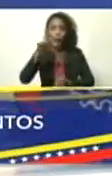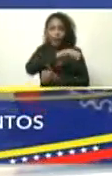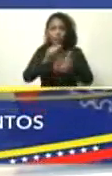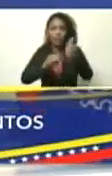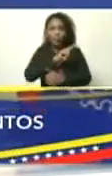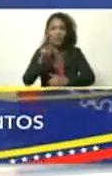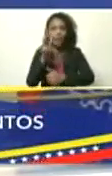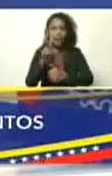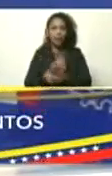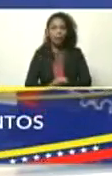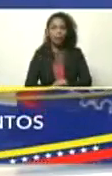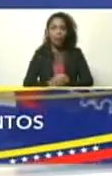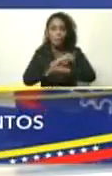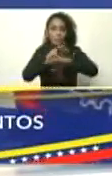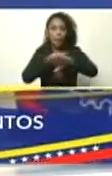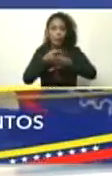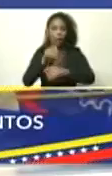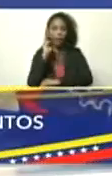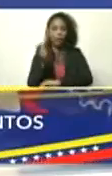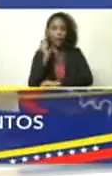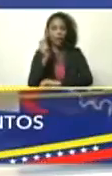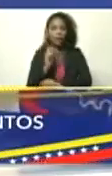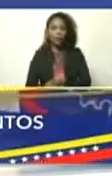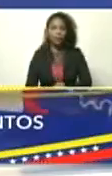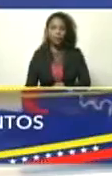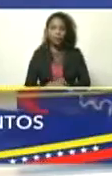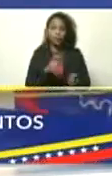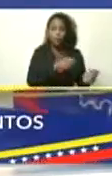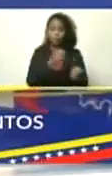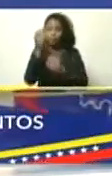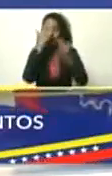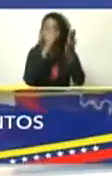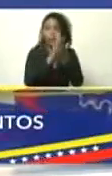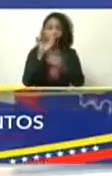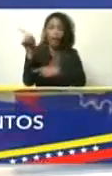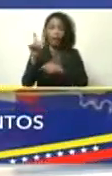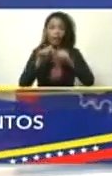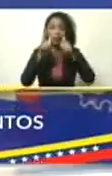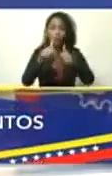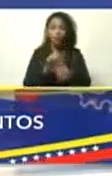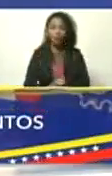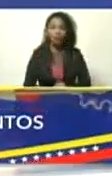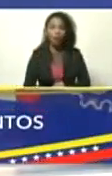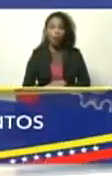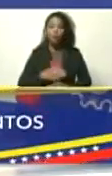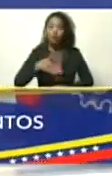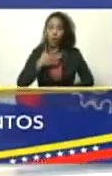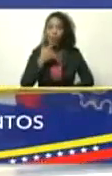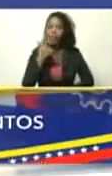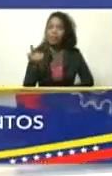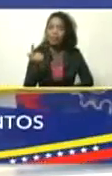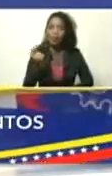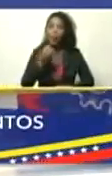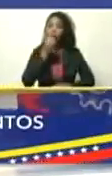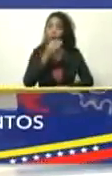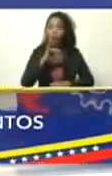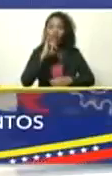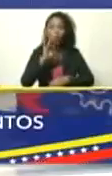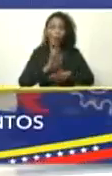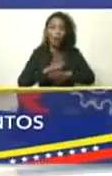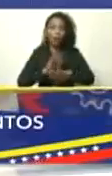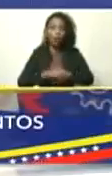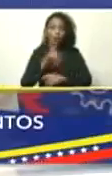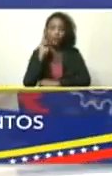vicepresidenta ejecutiva, ministra de Finanzas, que lleva al frente todas estas iniciativas, le pudiera dar las buenas noticias